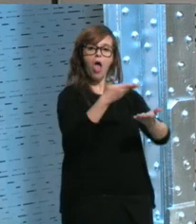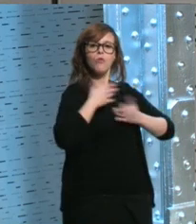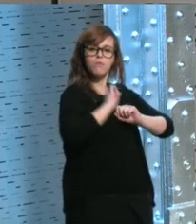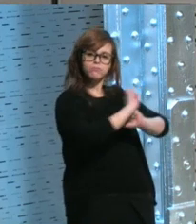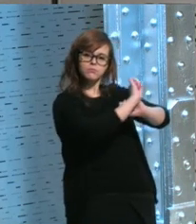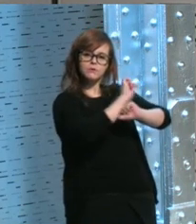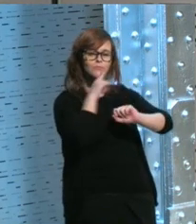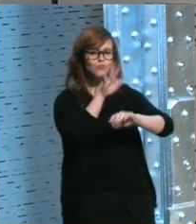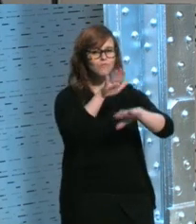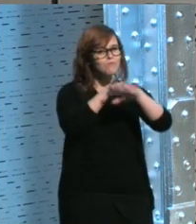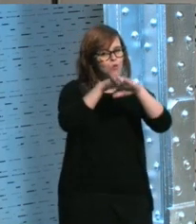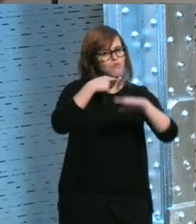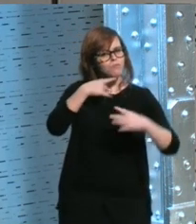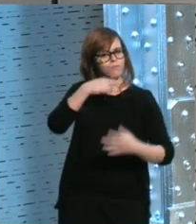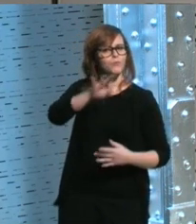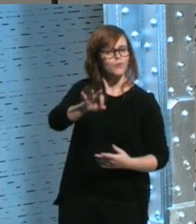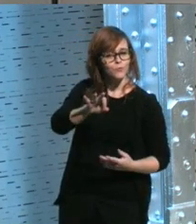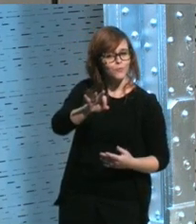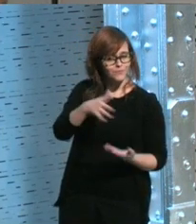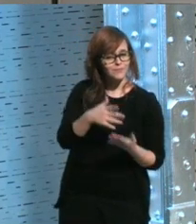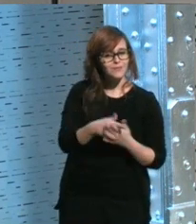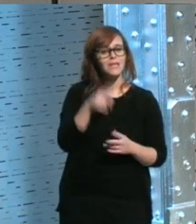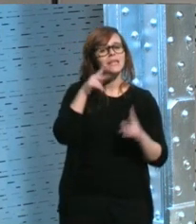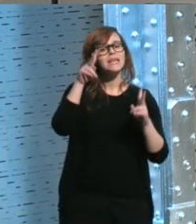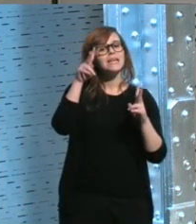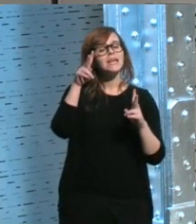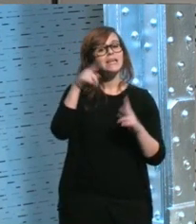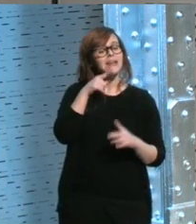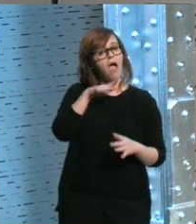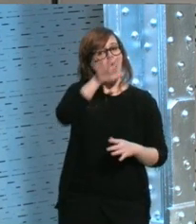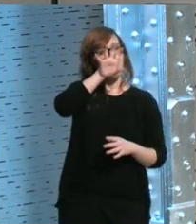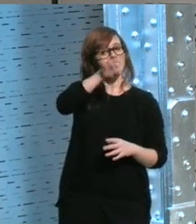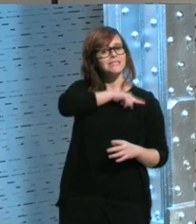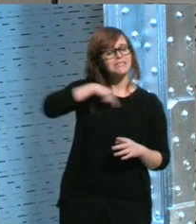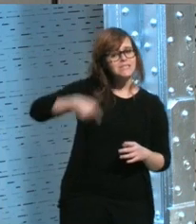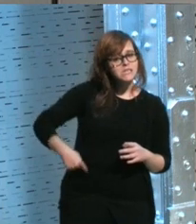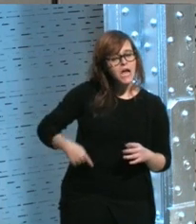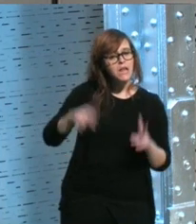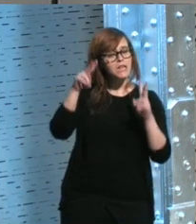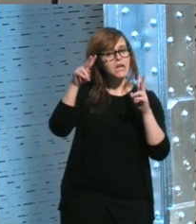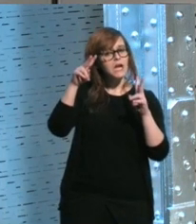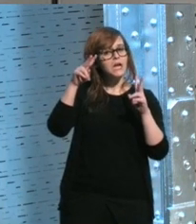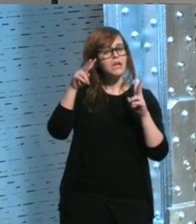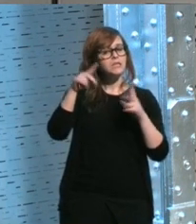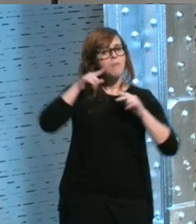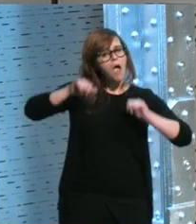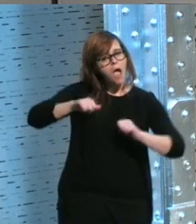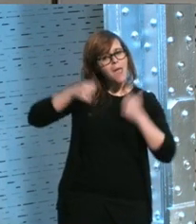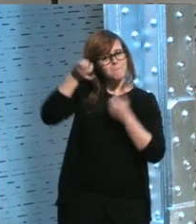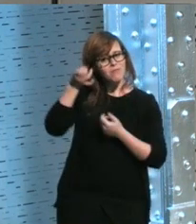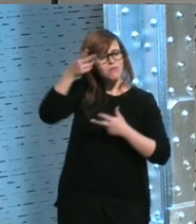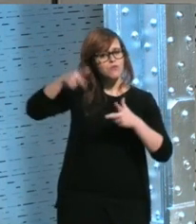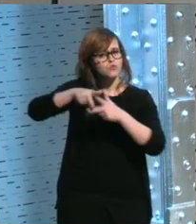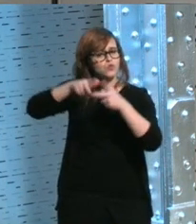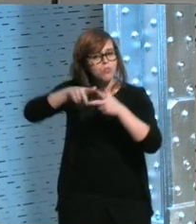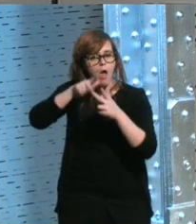sí solos, y en China, donde descubrí una corriente de emprendedurismo social muy fuerte que no